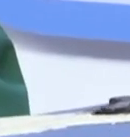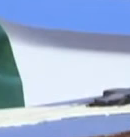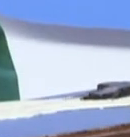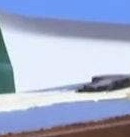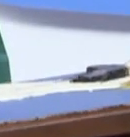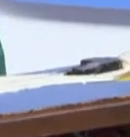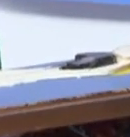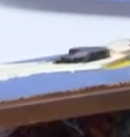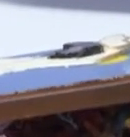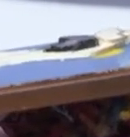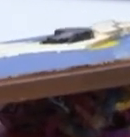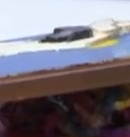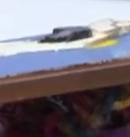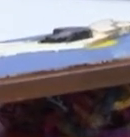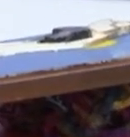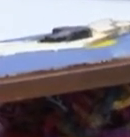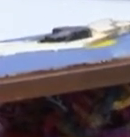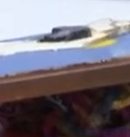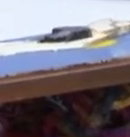Alpamama,